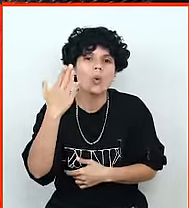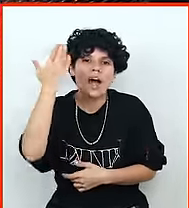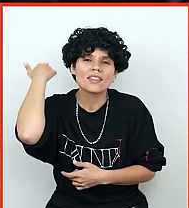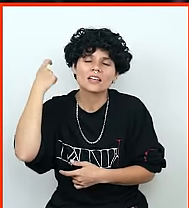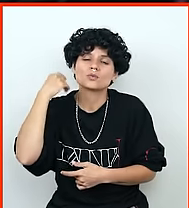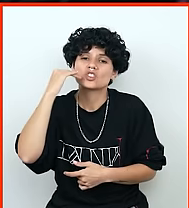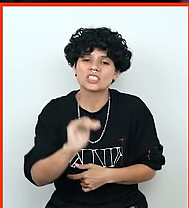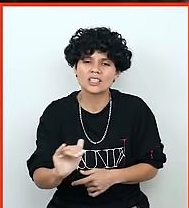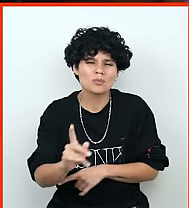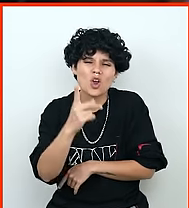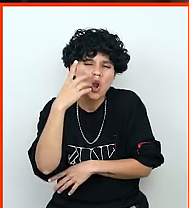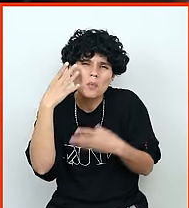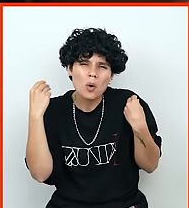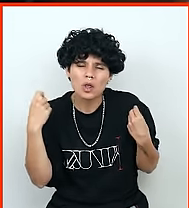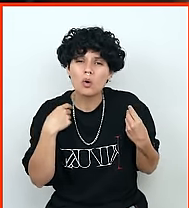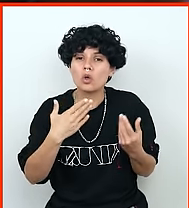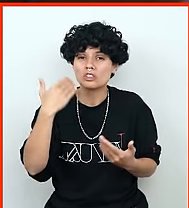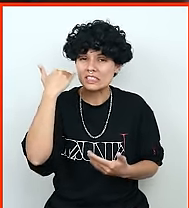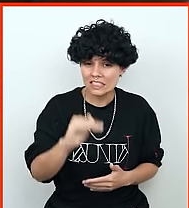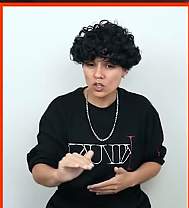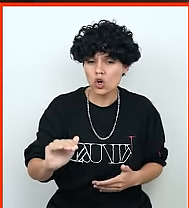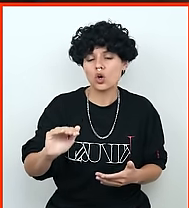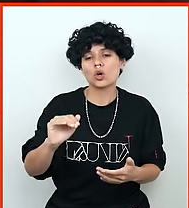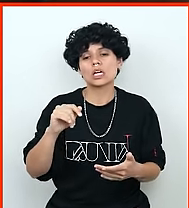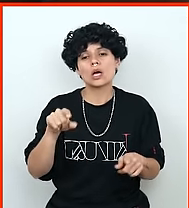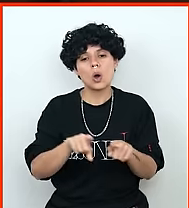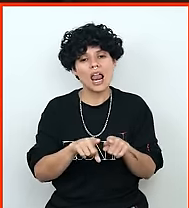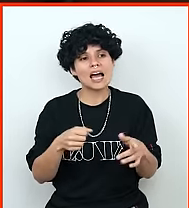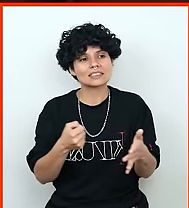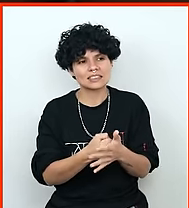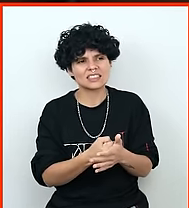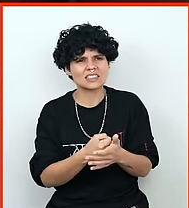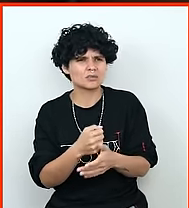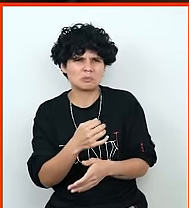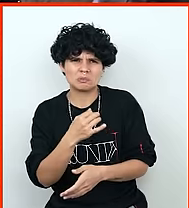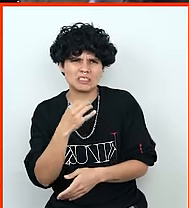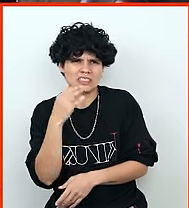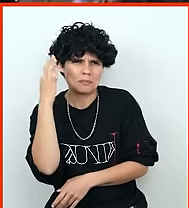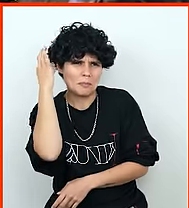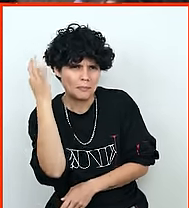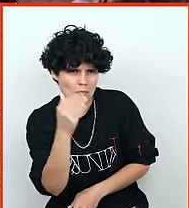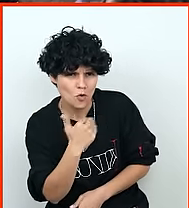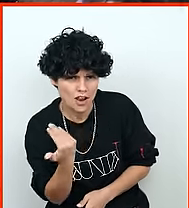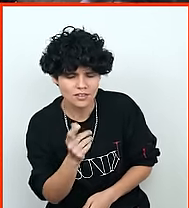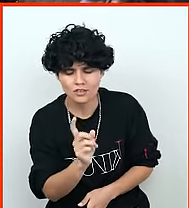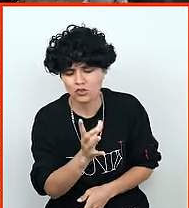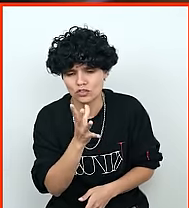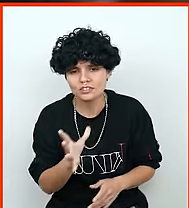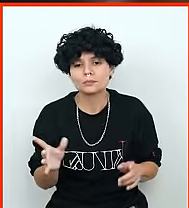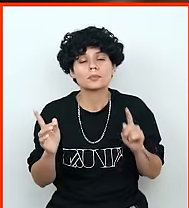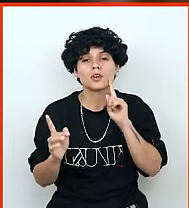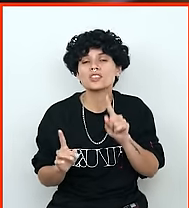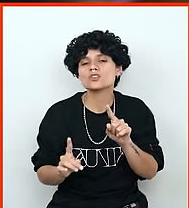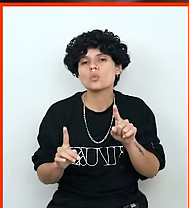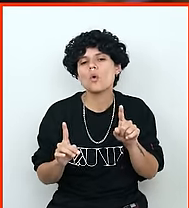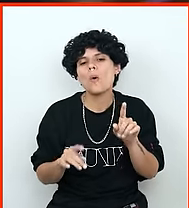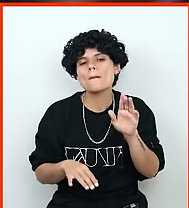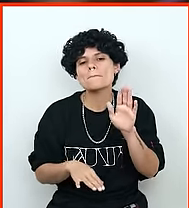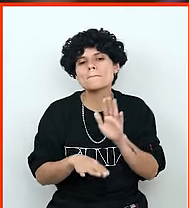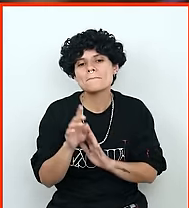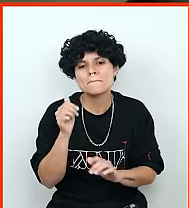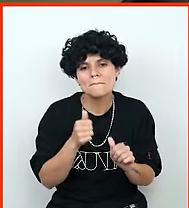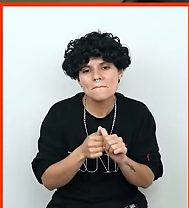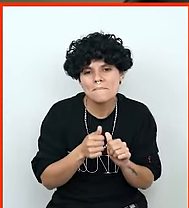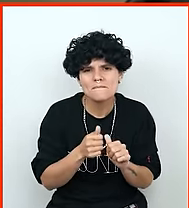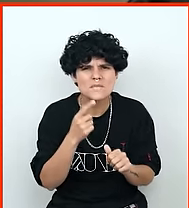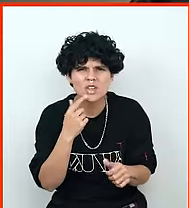acuerdo, ¿cachai? Cuando chico tuvo como una especie de accidente. No sé si fue al borde de la muerte, pero si fue brígido. Esa es como la experiencia más cercana